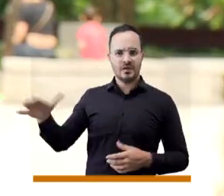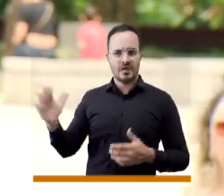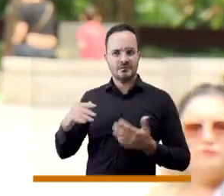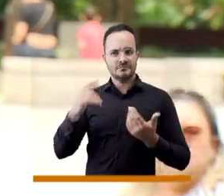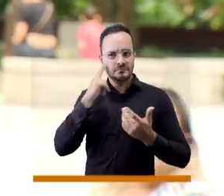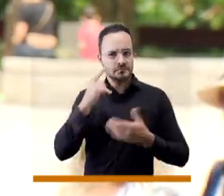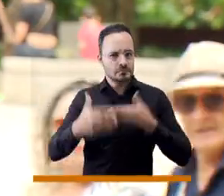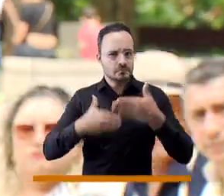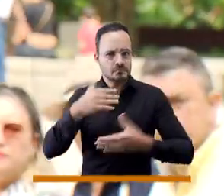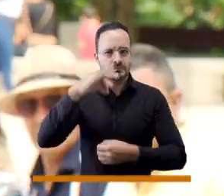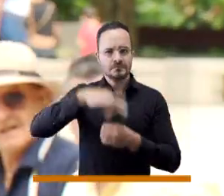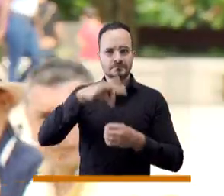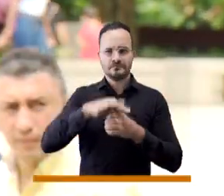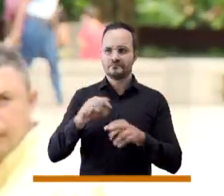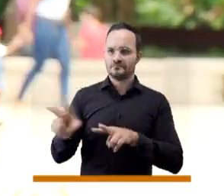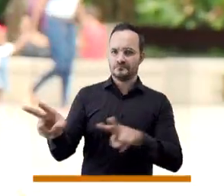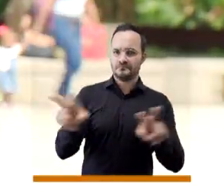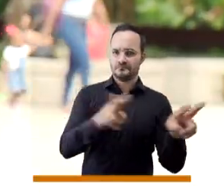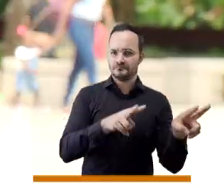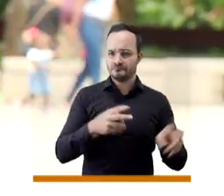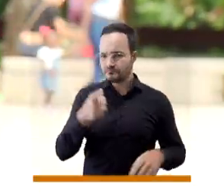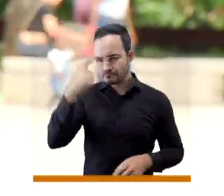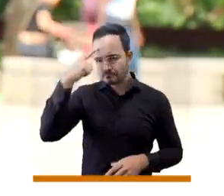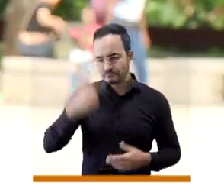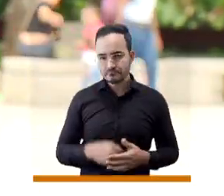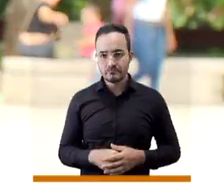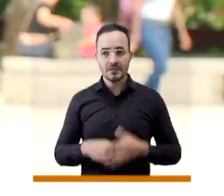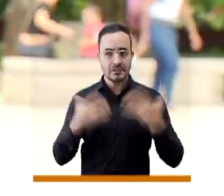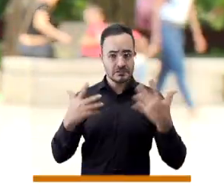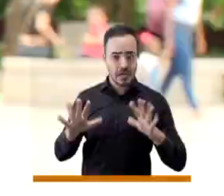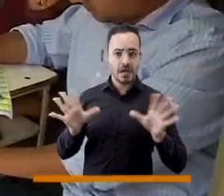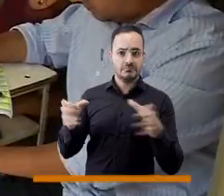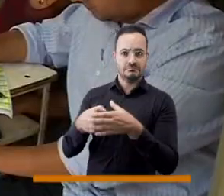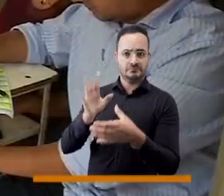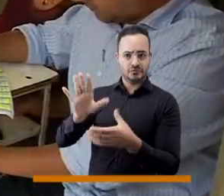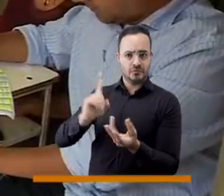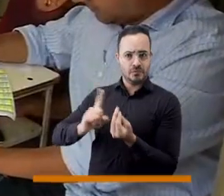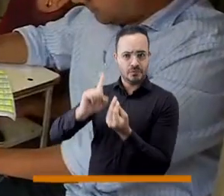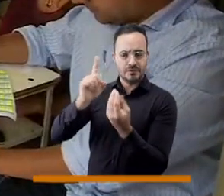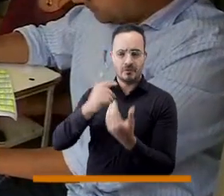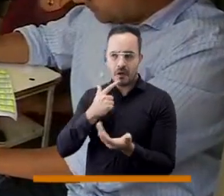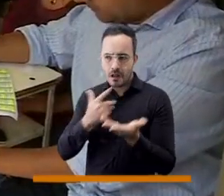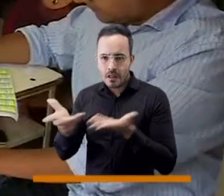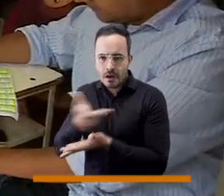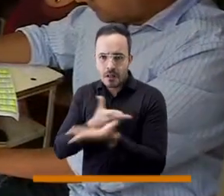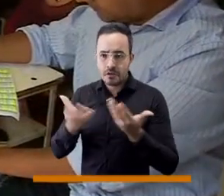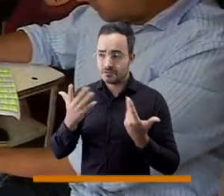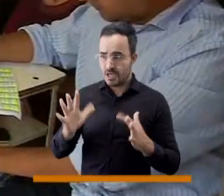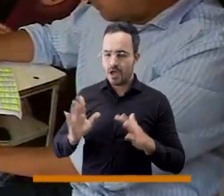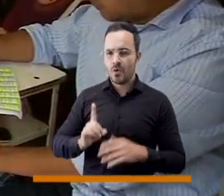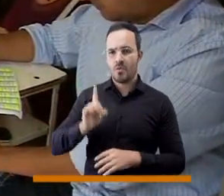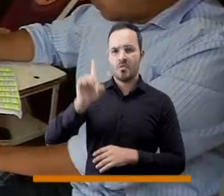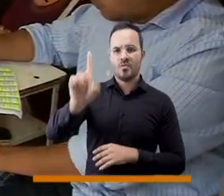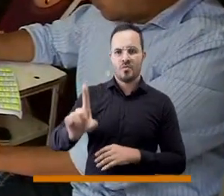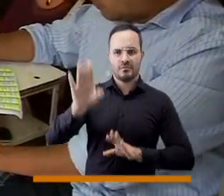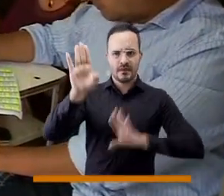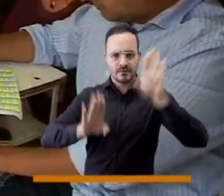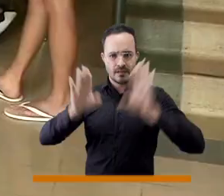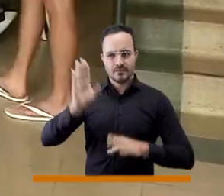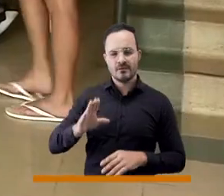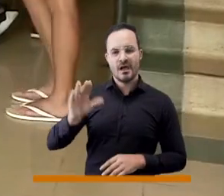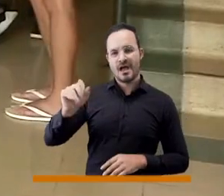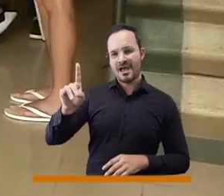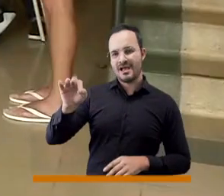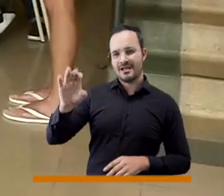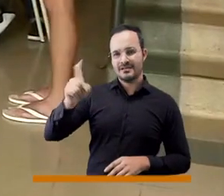en el departamento de Antioquia para este proceso electoral? Ustedes le han otorgado, por lo menos su colectividad, ya el aval a un